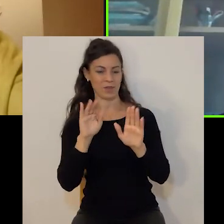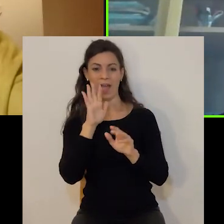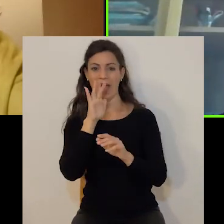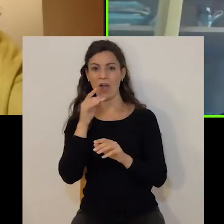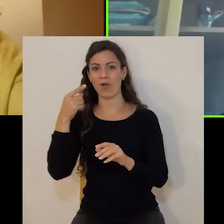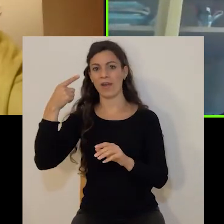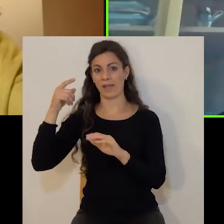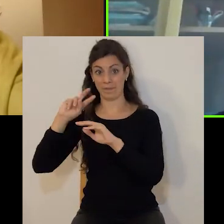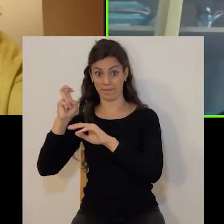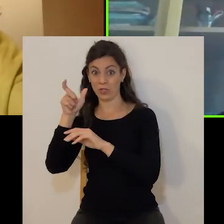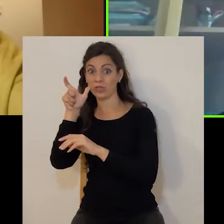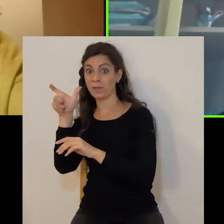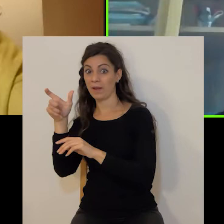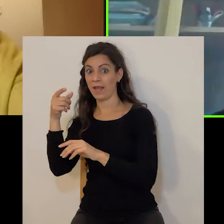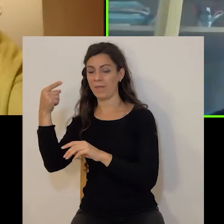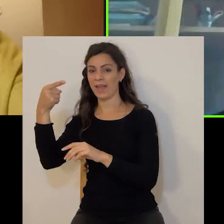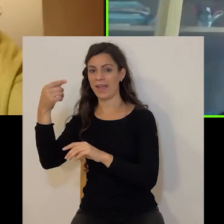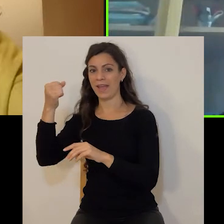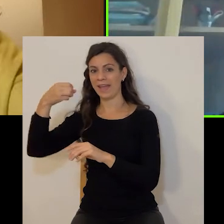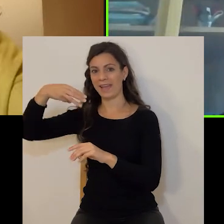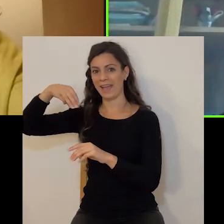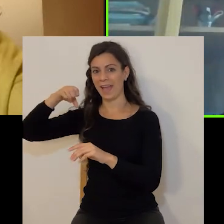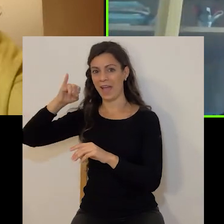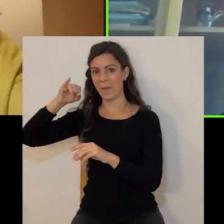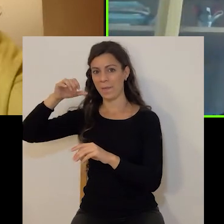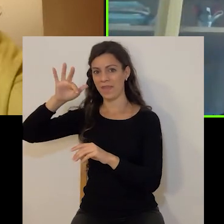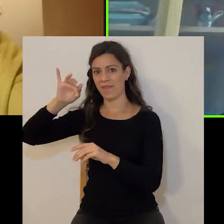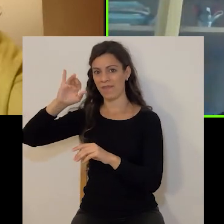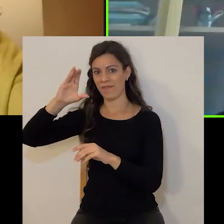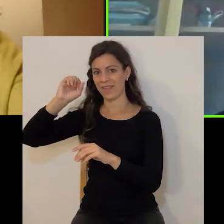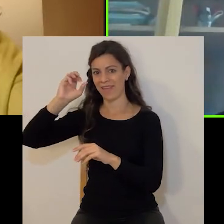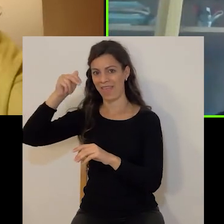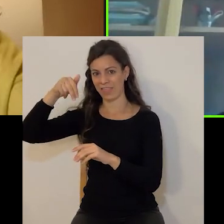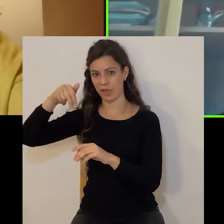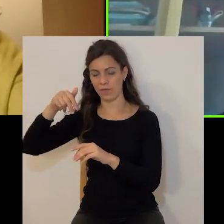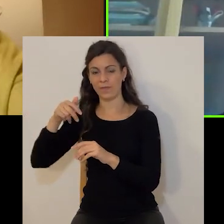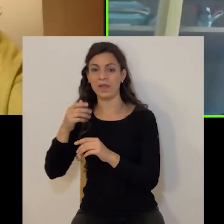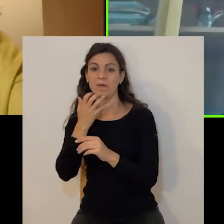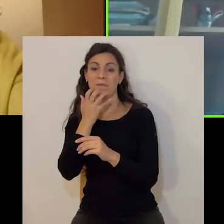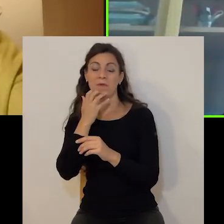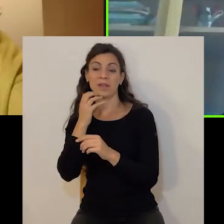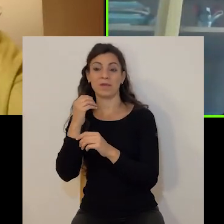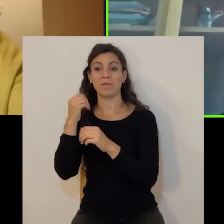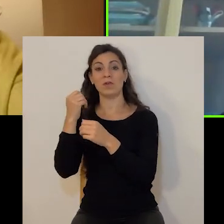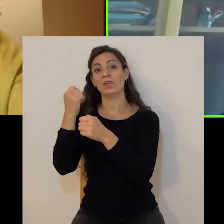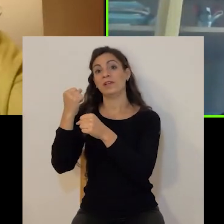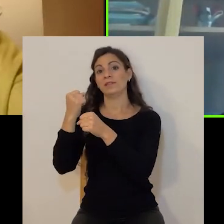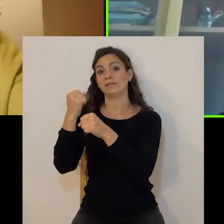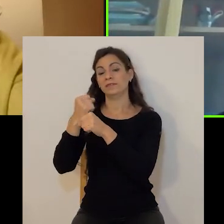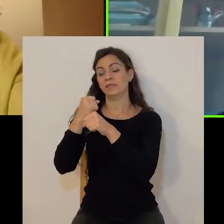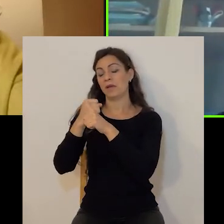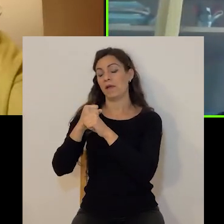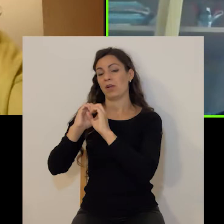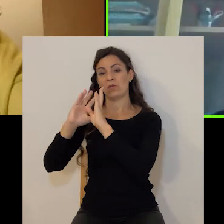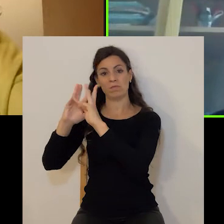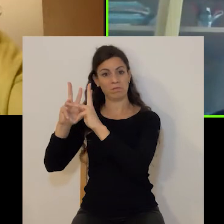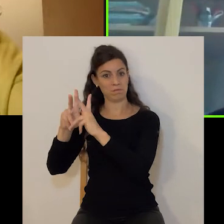imagínate que tienes que hacer una tarea de matemáticas, quieres